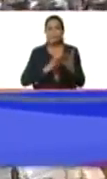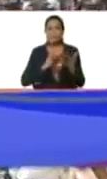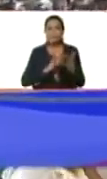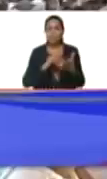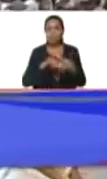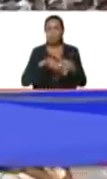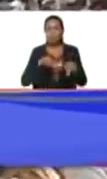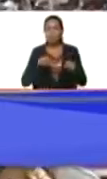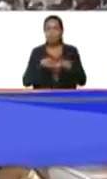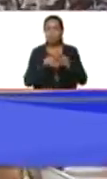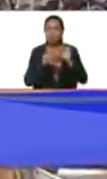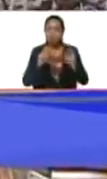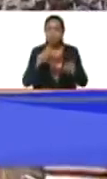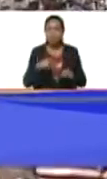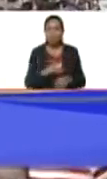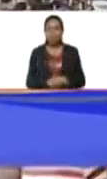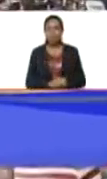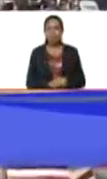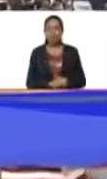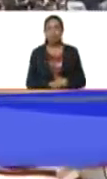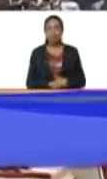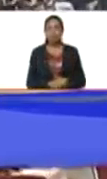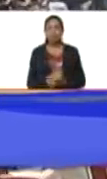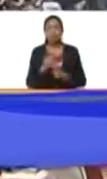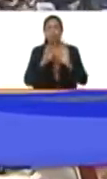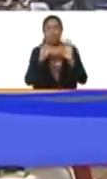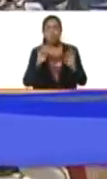Es una marca ya, los CLAP.